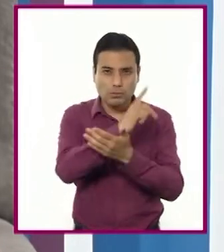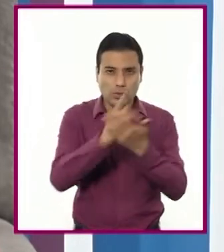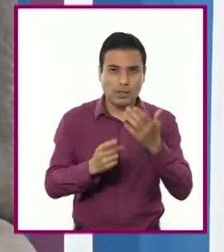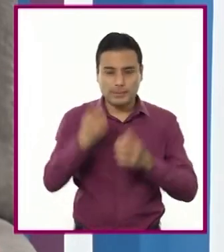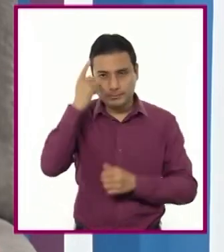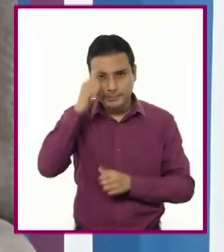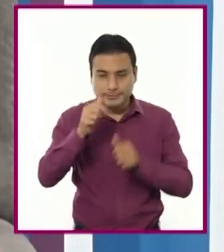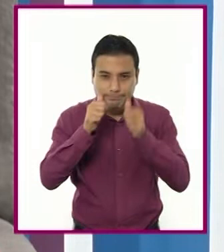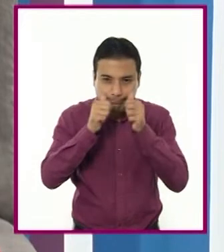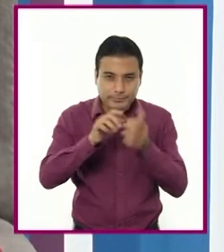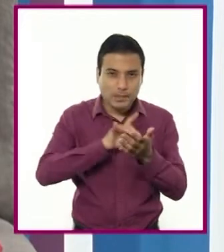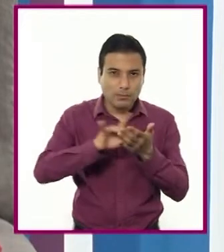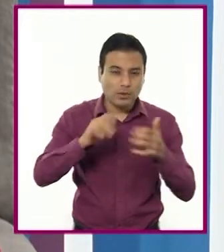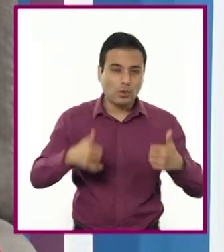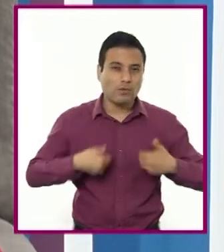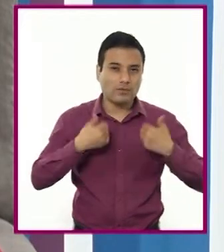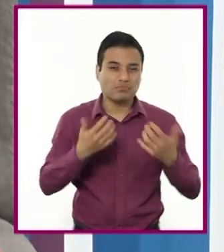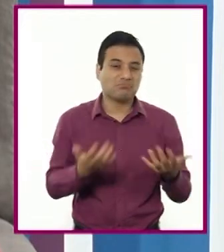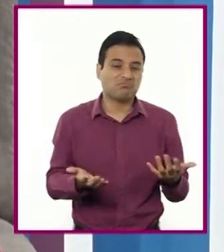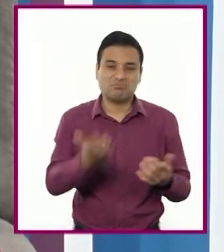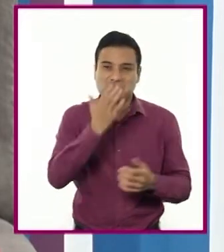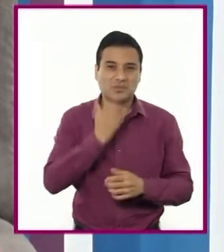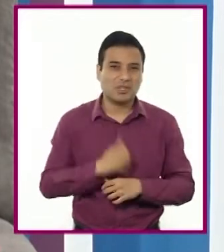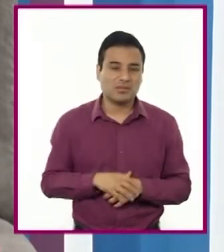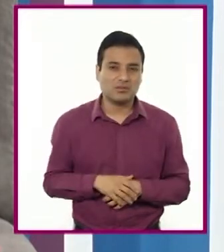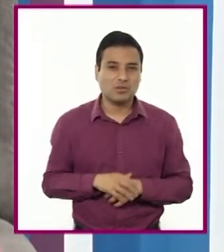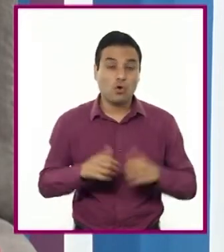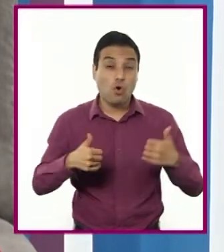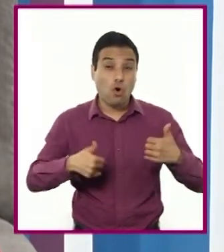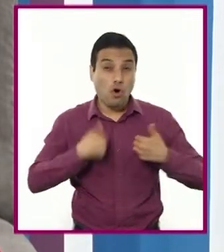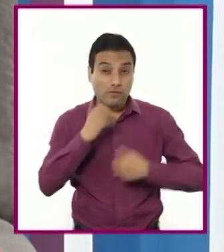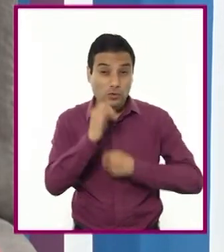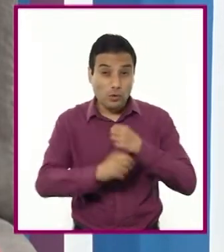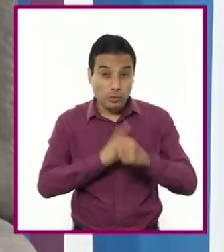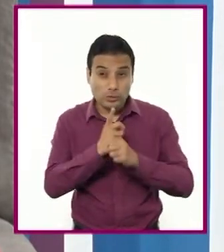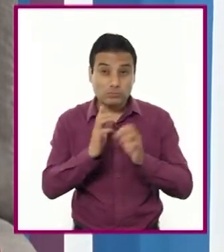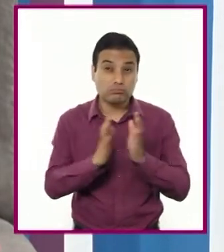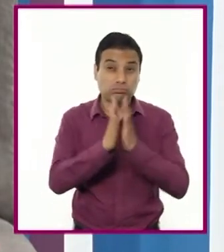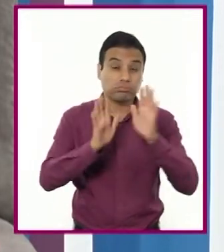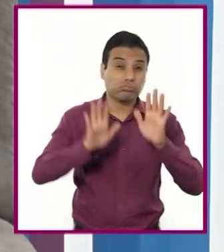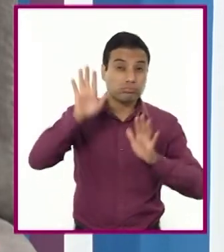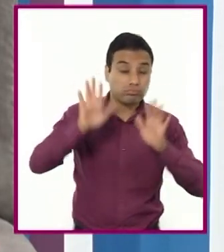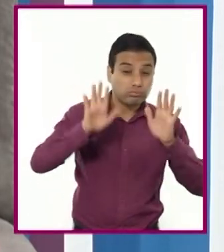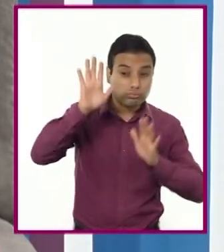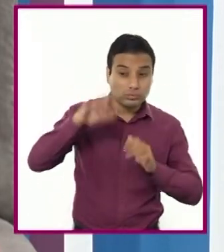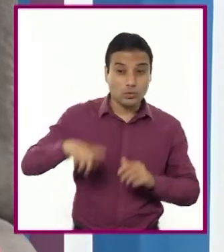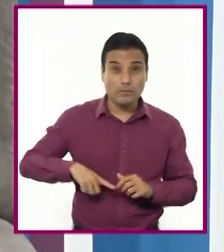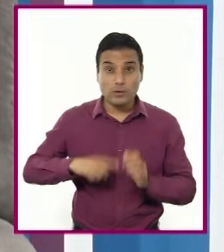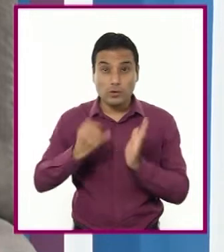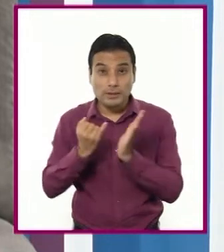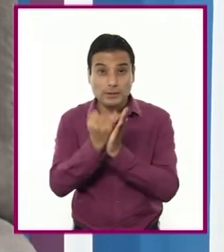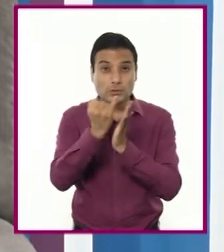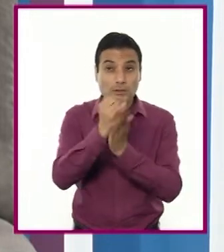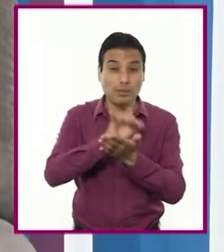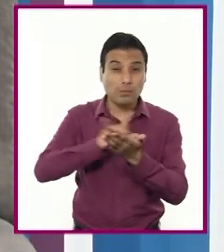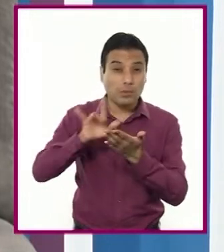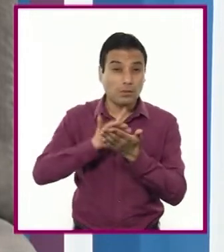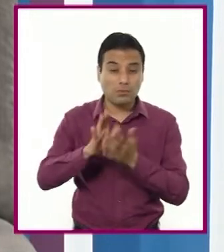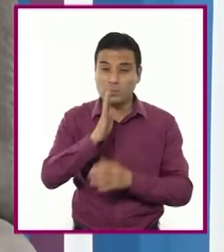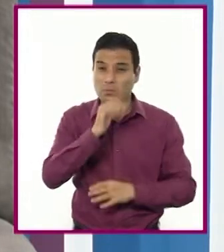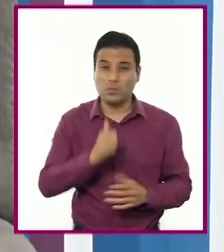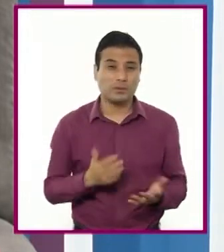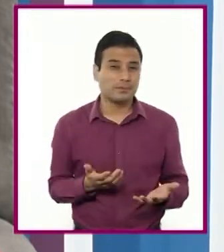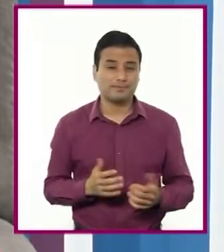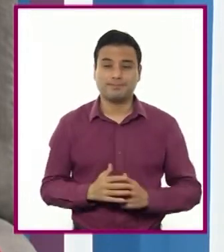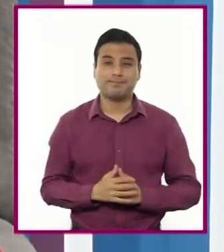a ellas y ellos mismos. Son pocas las oportunidades que tienen de participar en las decisiones colectivas que tienen que ver con su